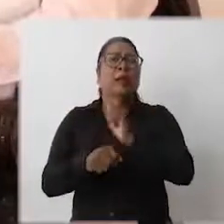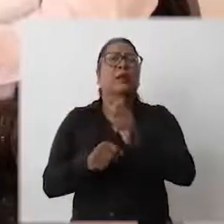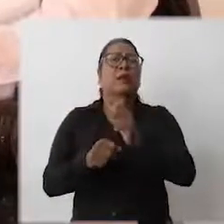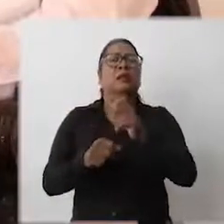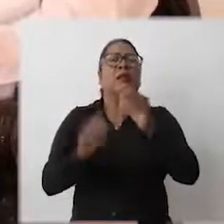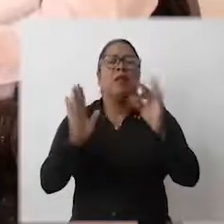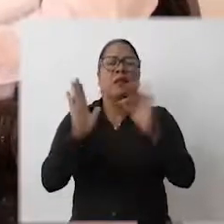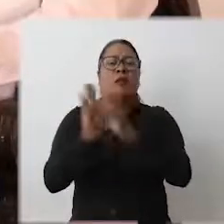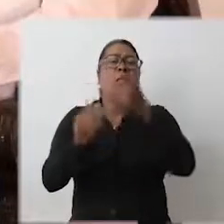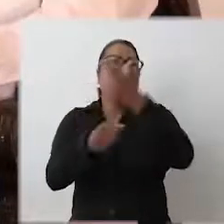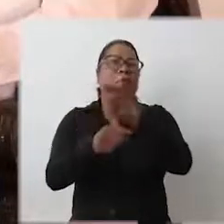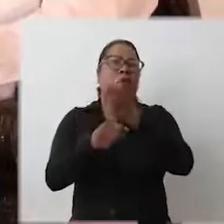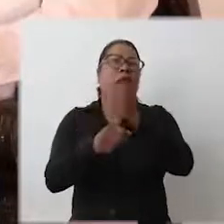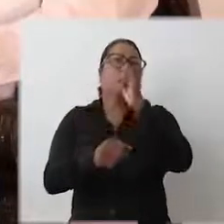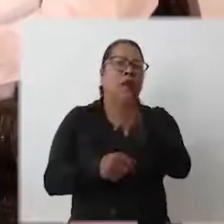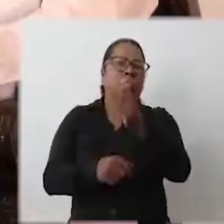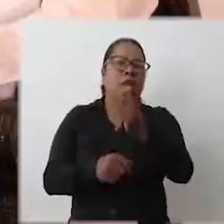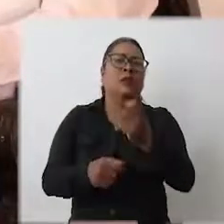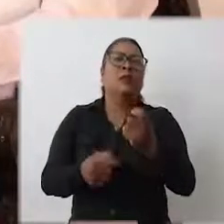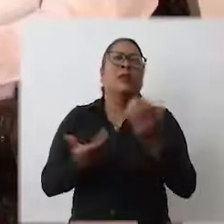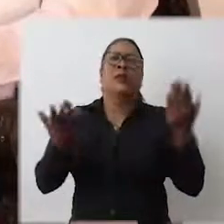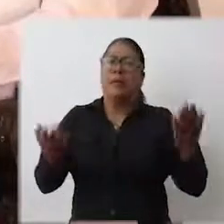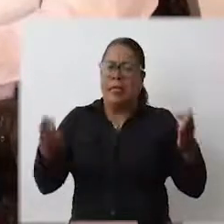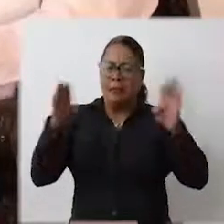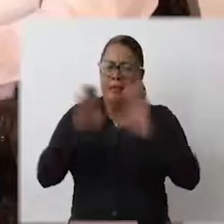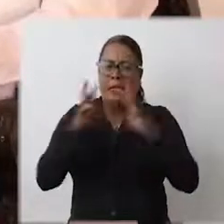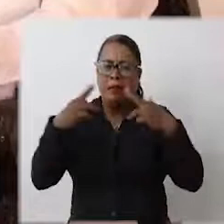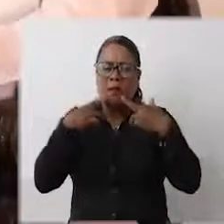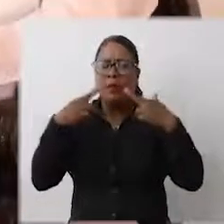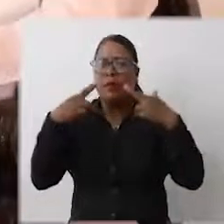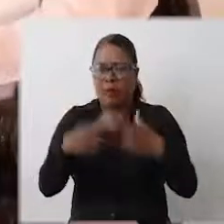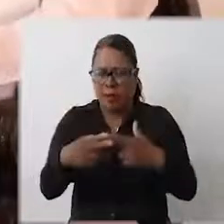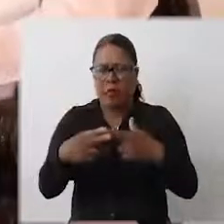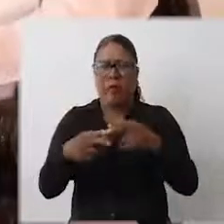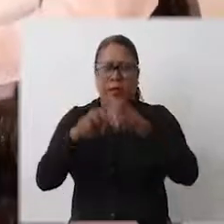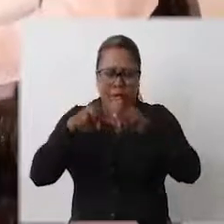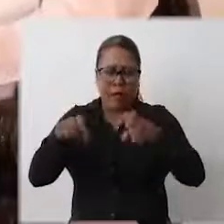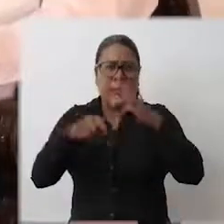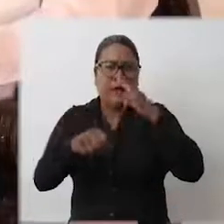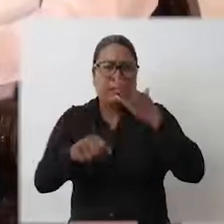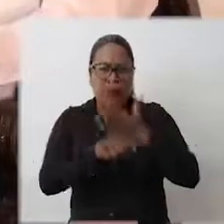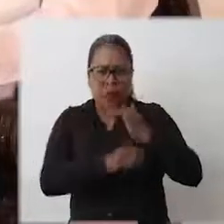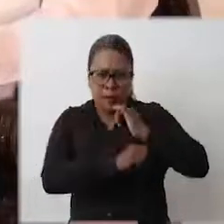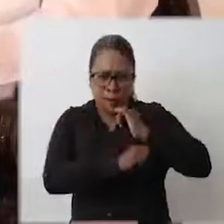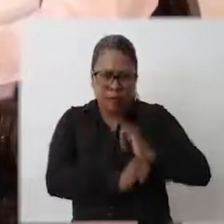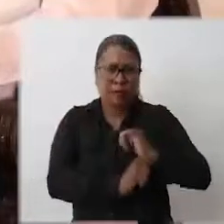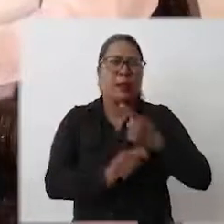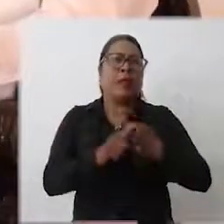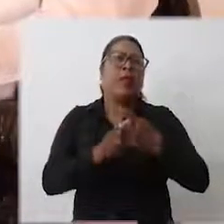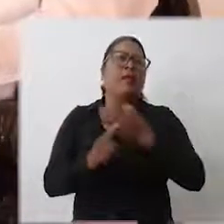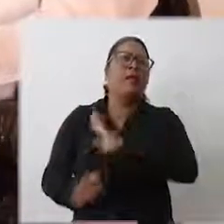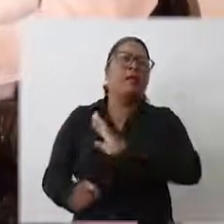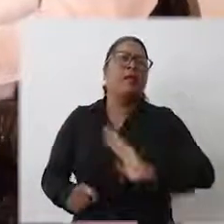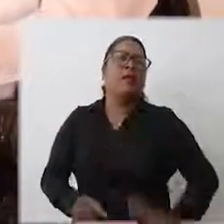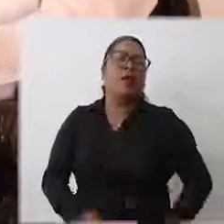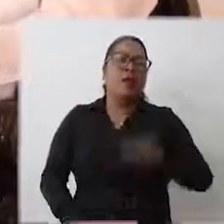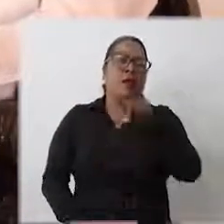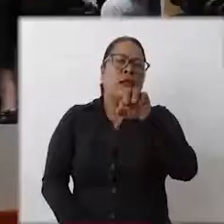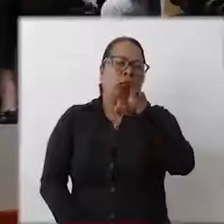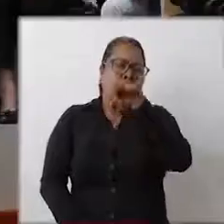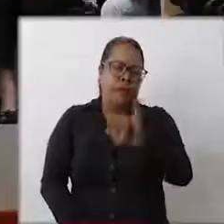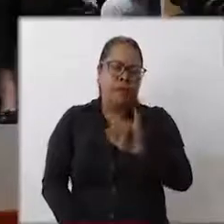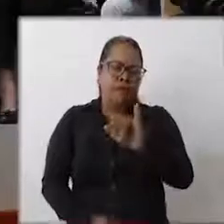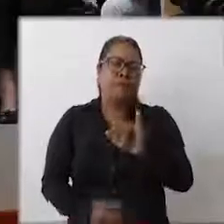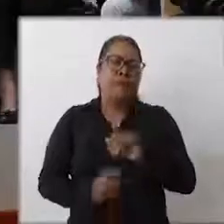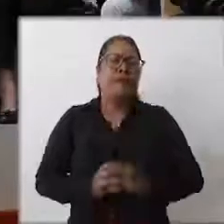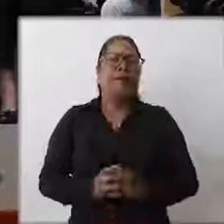lenguas deben de generar y trascender en nuestro municipio. Es cuanto, señor presidente. Muchas gracias, regidora. Señora